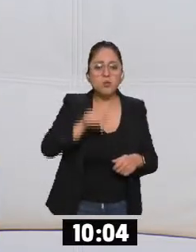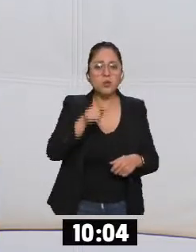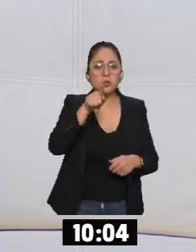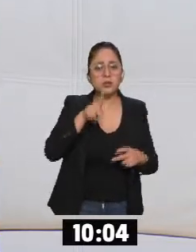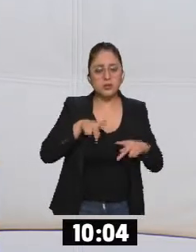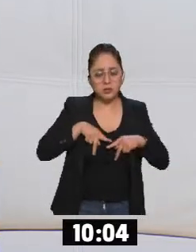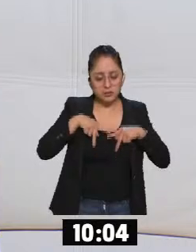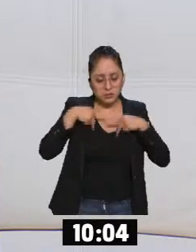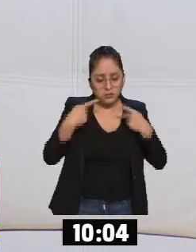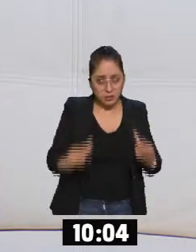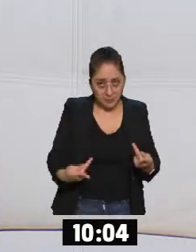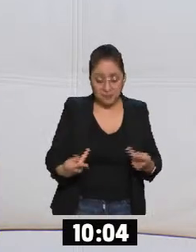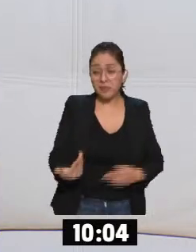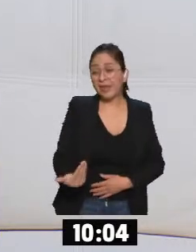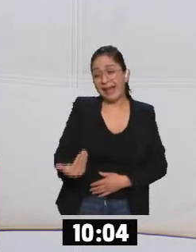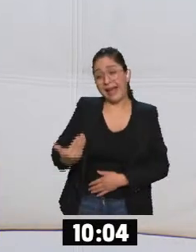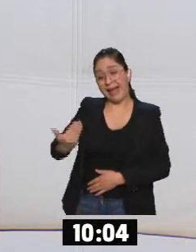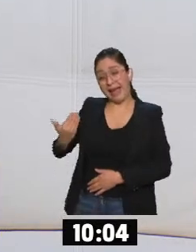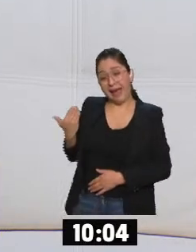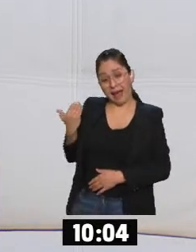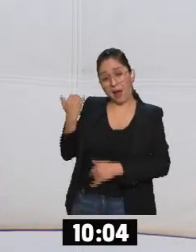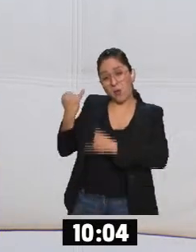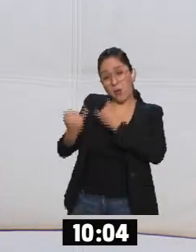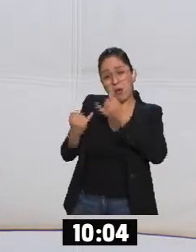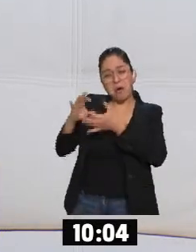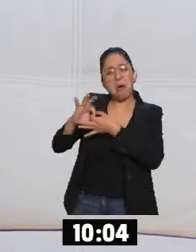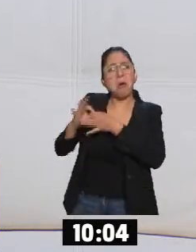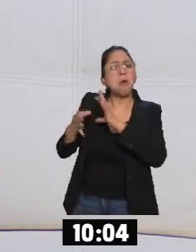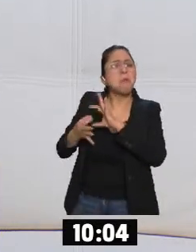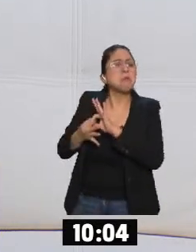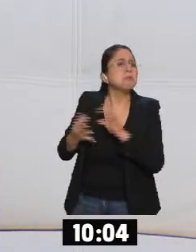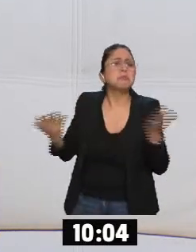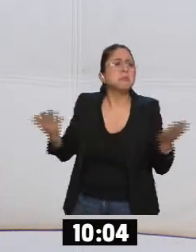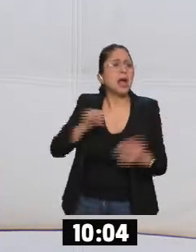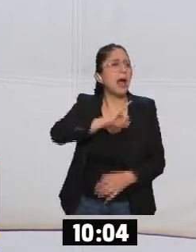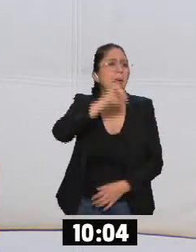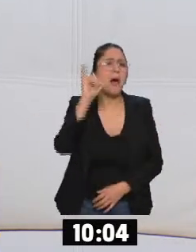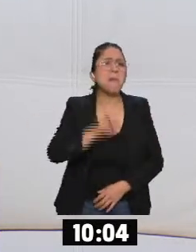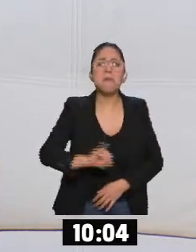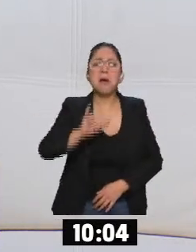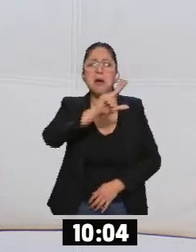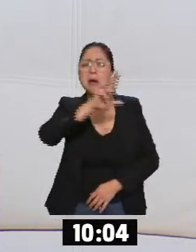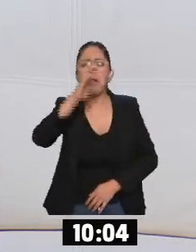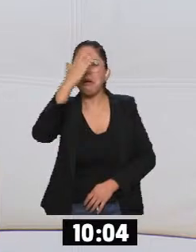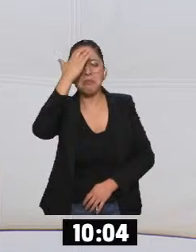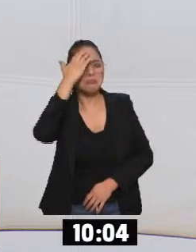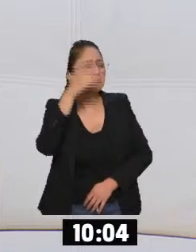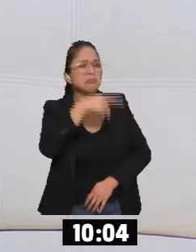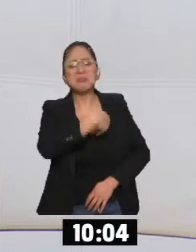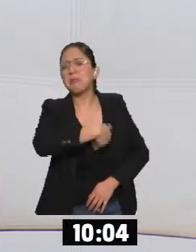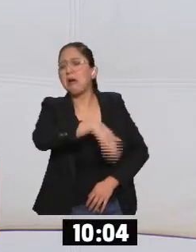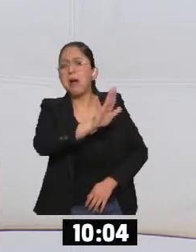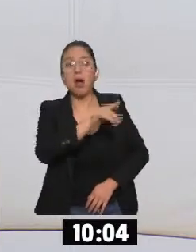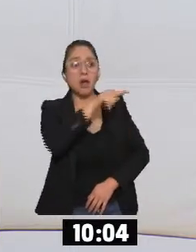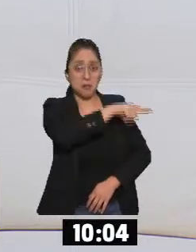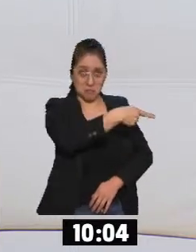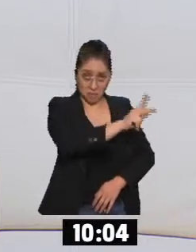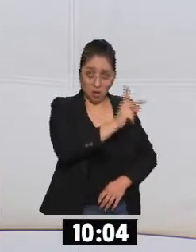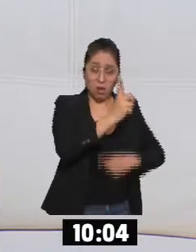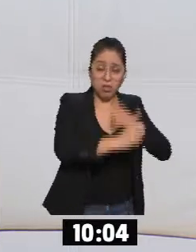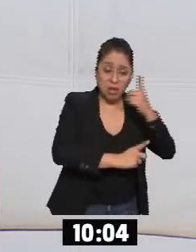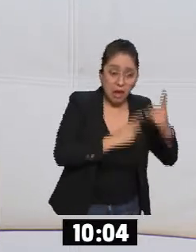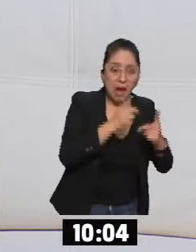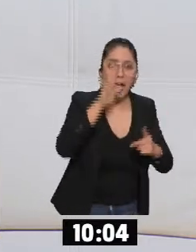nunca en unos Juegos Olímpicos se había reconocido que los atletas están sujetos a ansiedad,